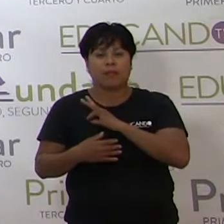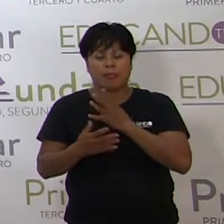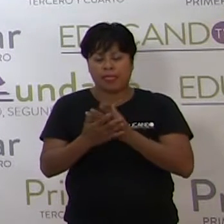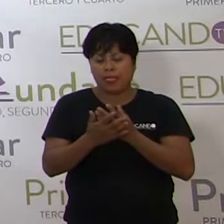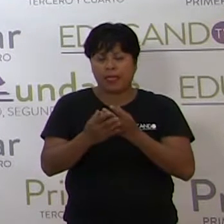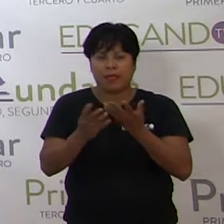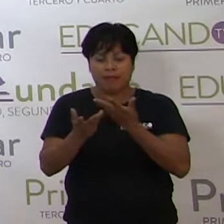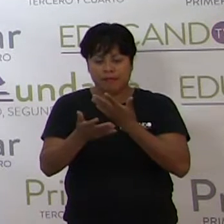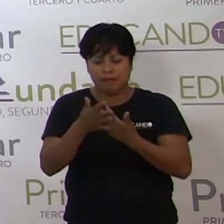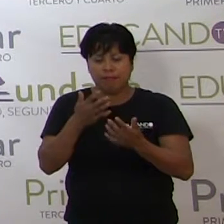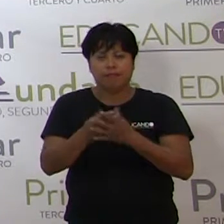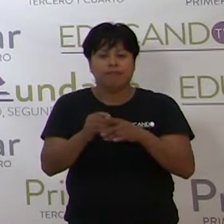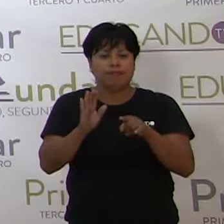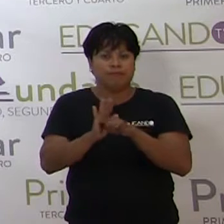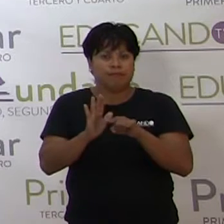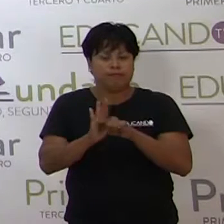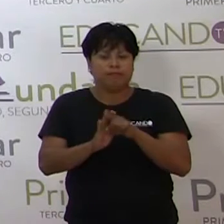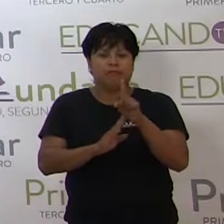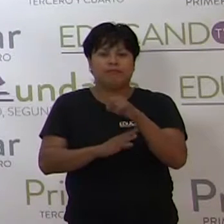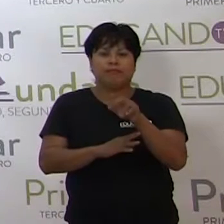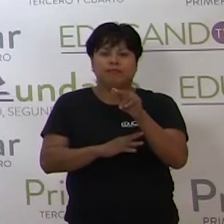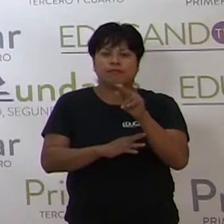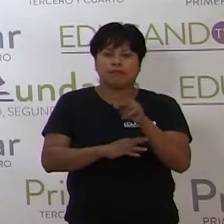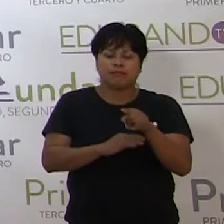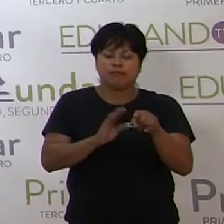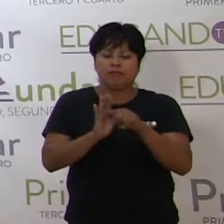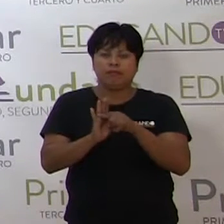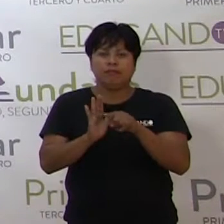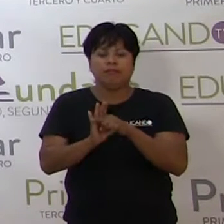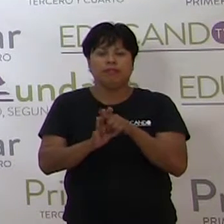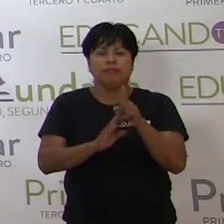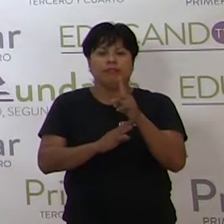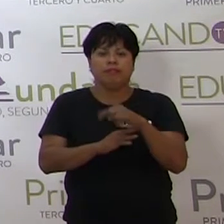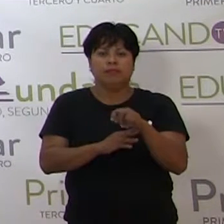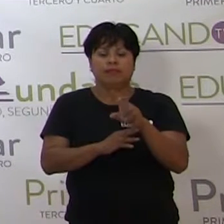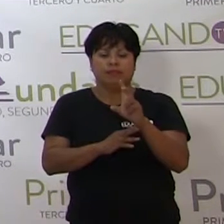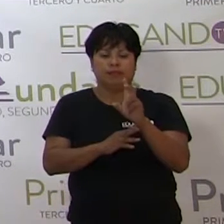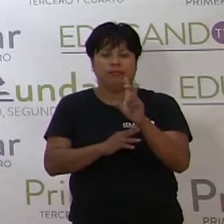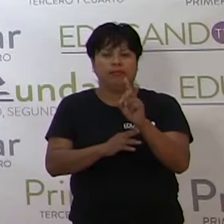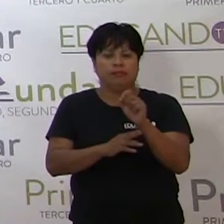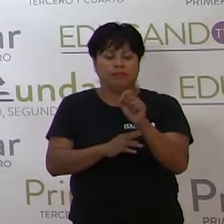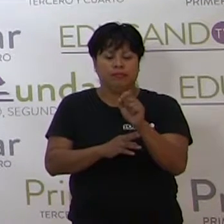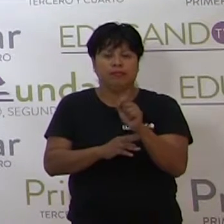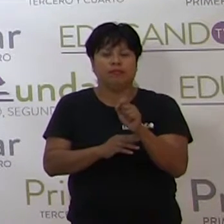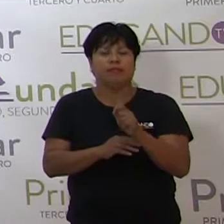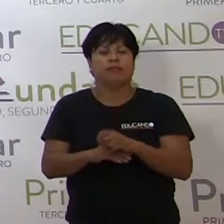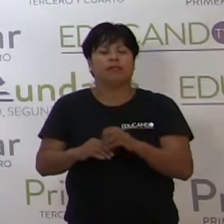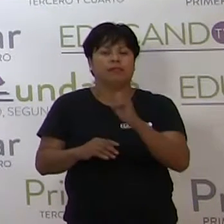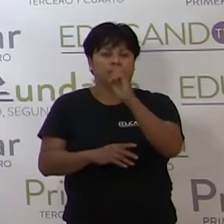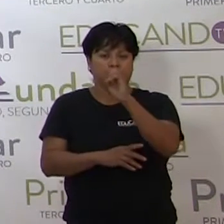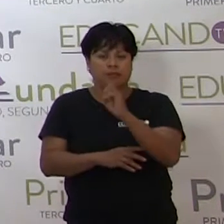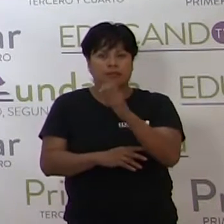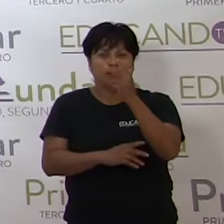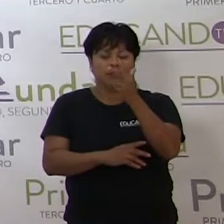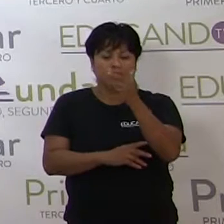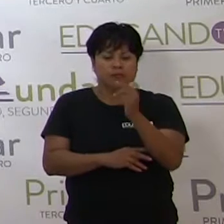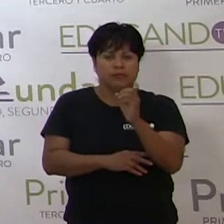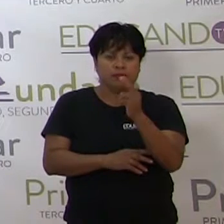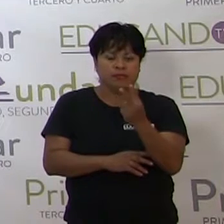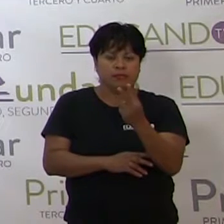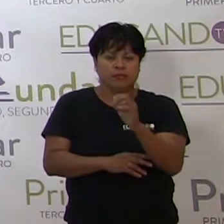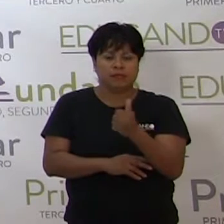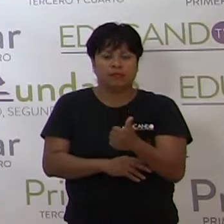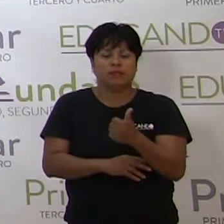resta. 180 menos 120. 0, 8 menos